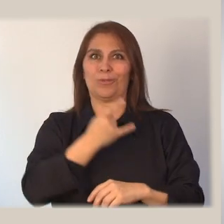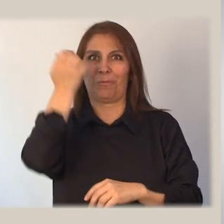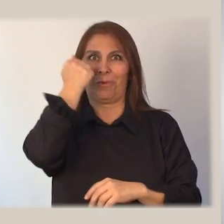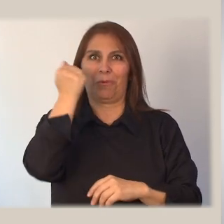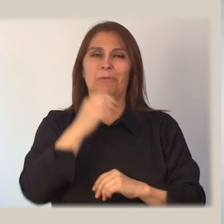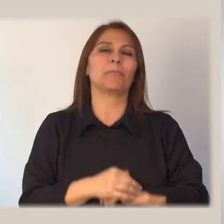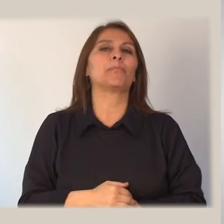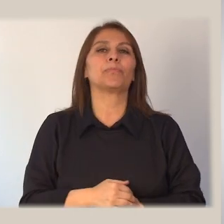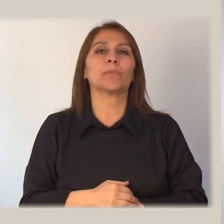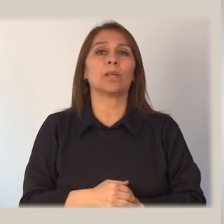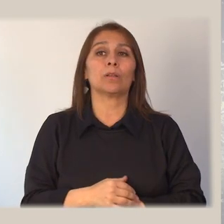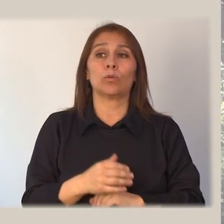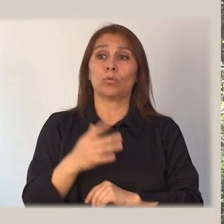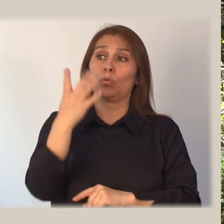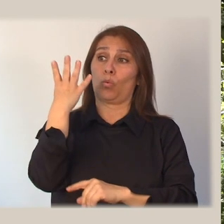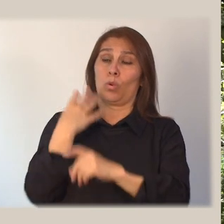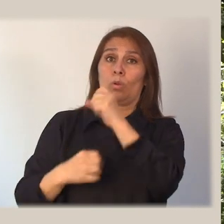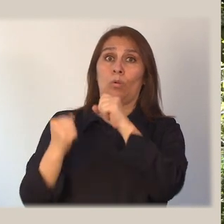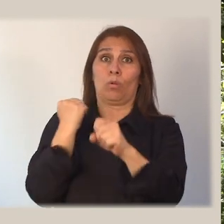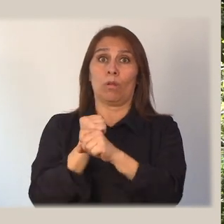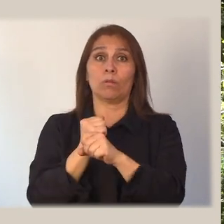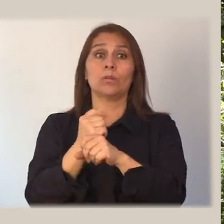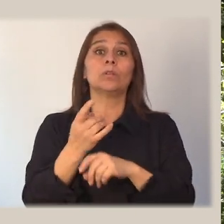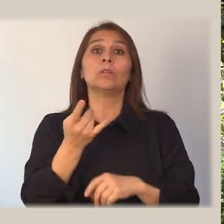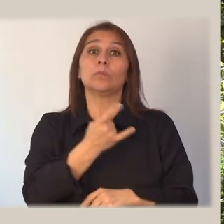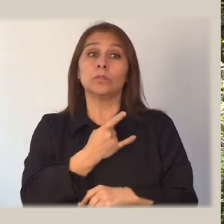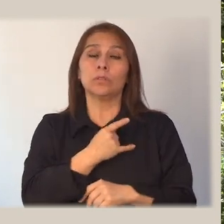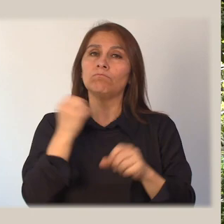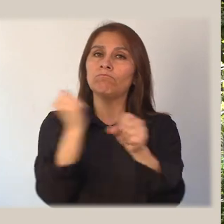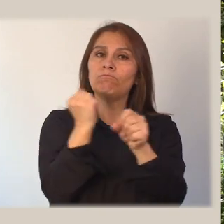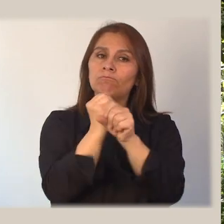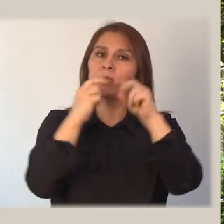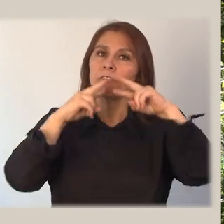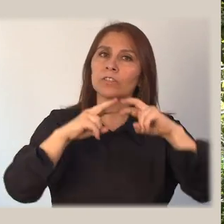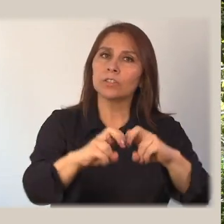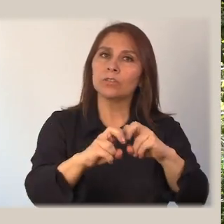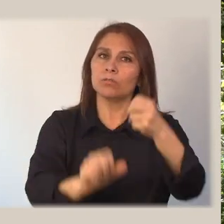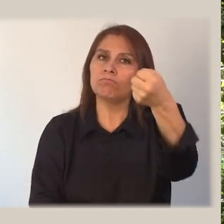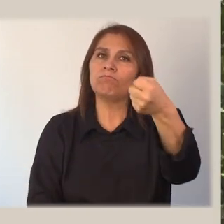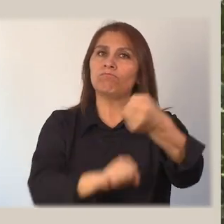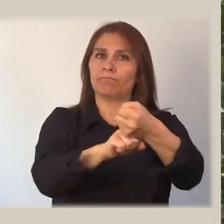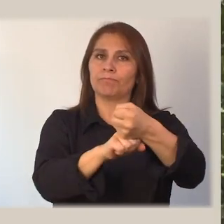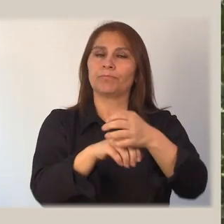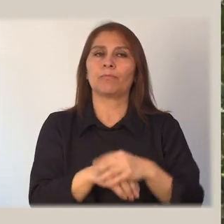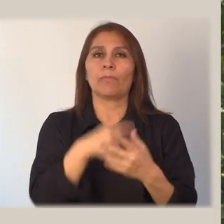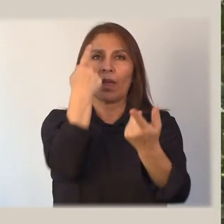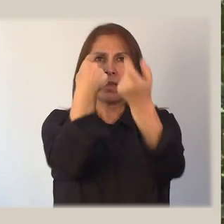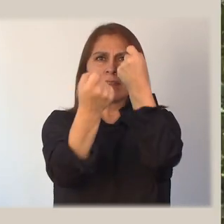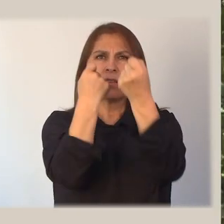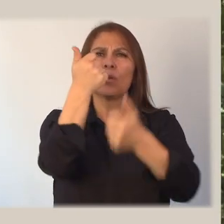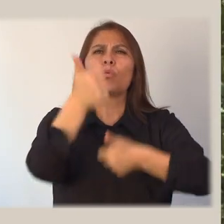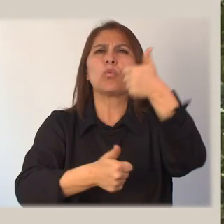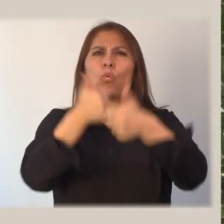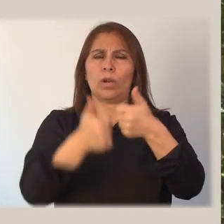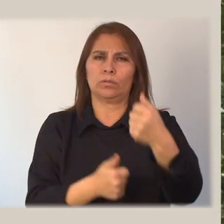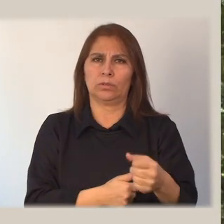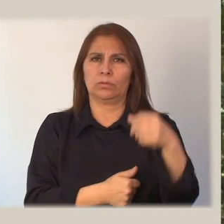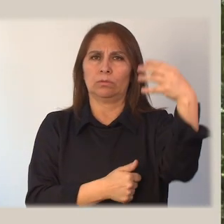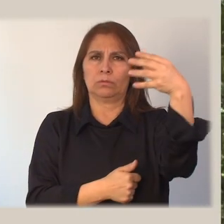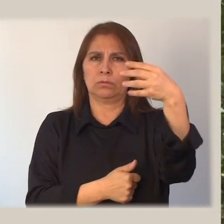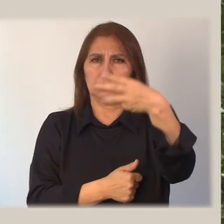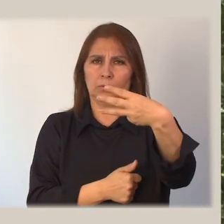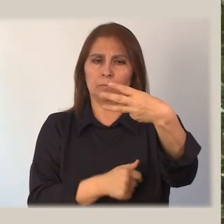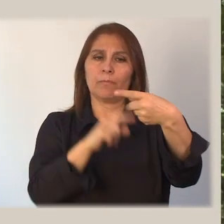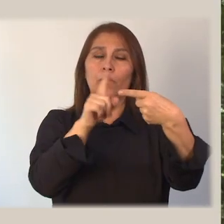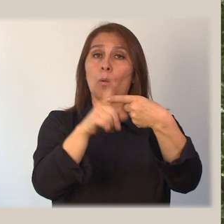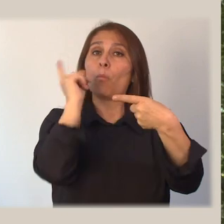investigadores. Durante estos 4 años, la universidad trabajó en la consolidación de una infraestructura que soporta la investigación.